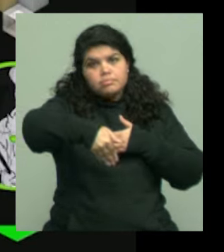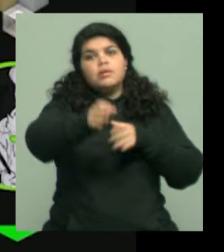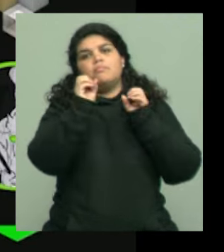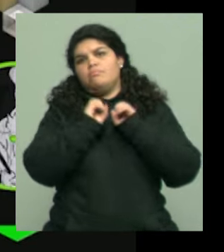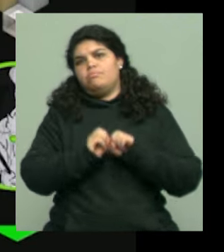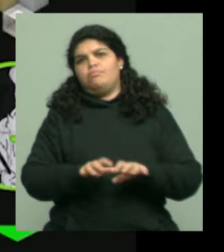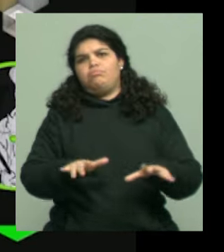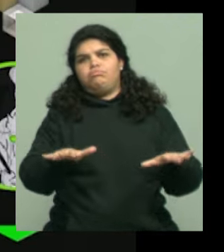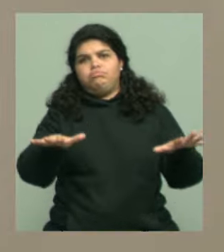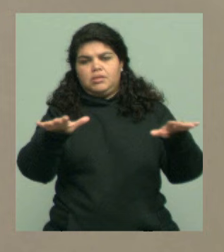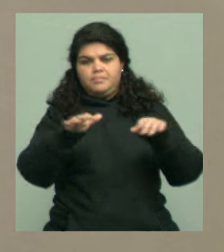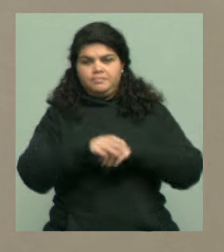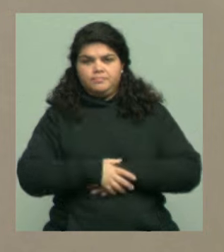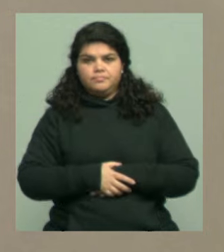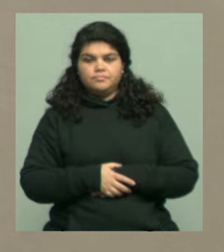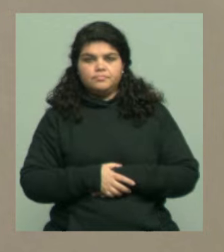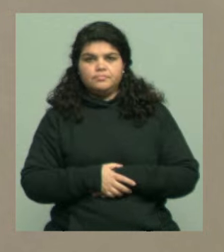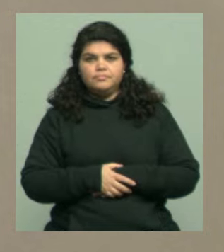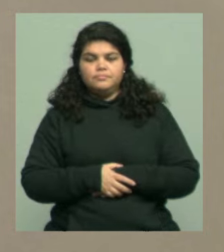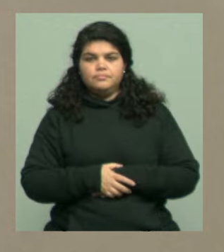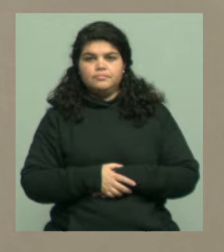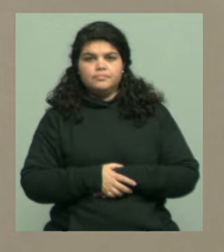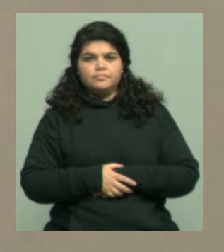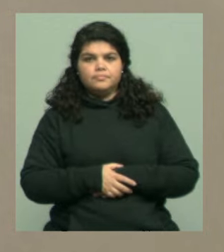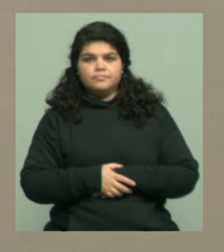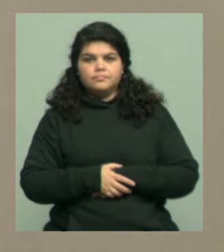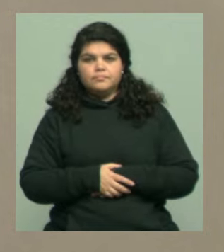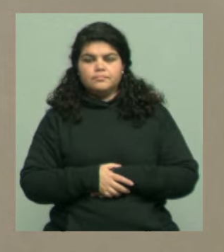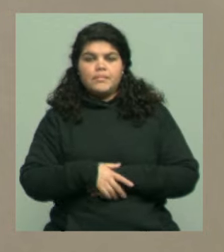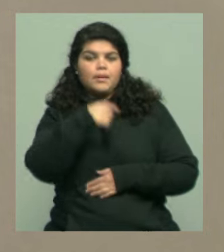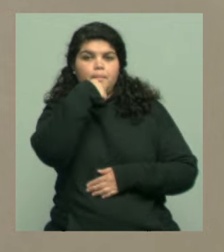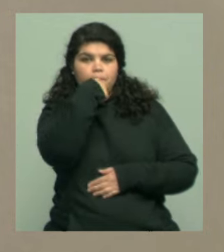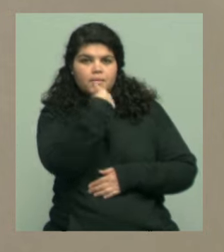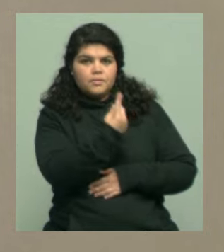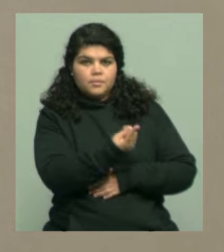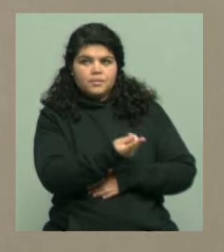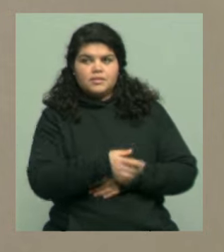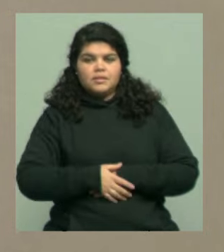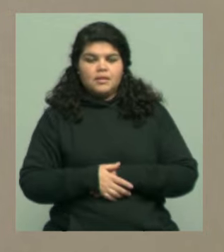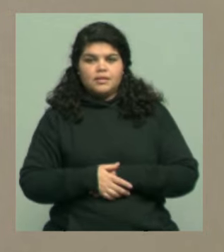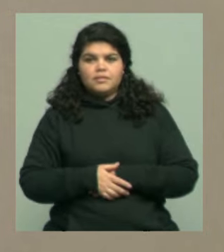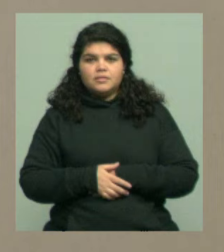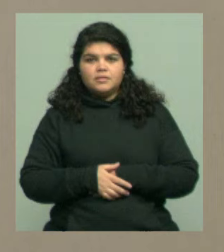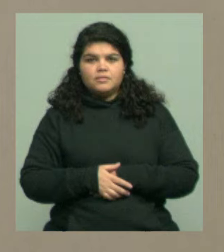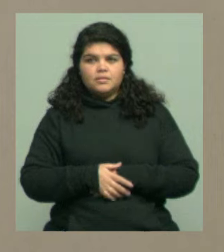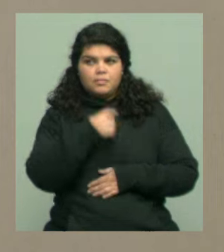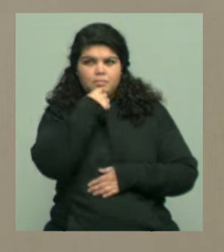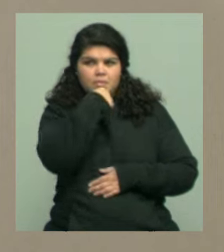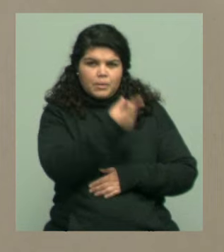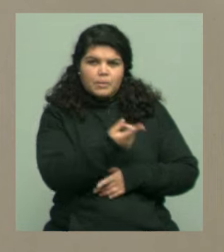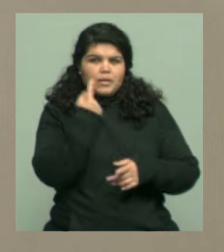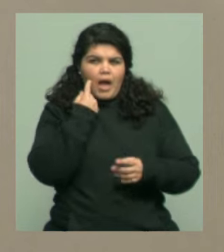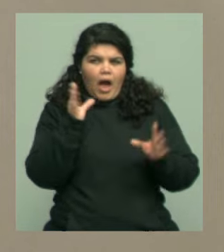Bien. Te preguntábamos un poco cómo es. Contanos un poquito, entendemos, bueno, si hay que buscar